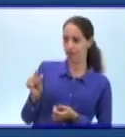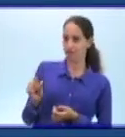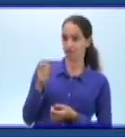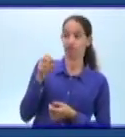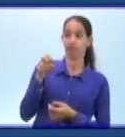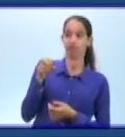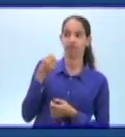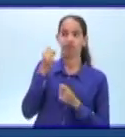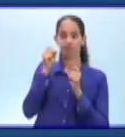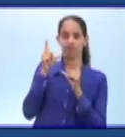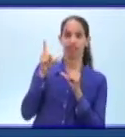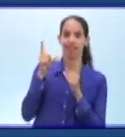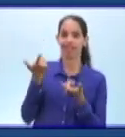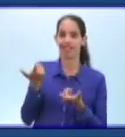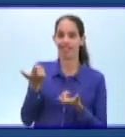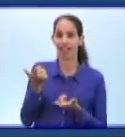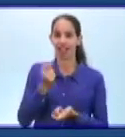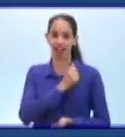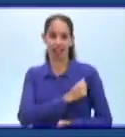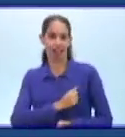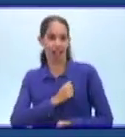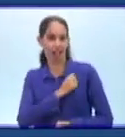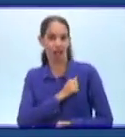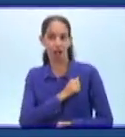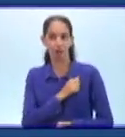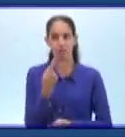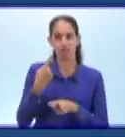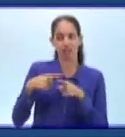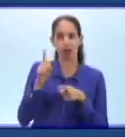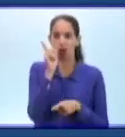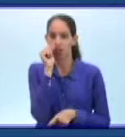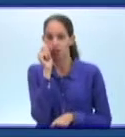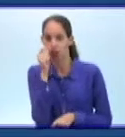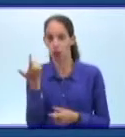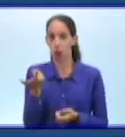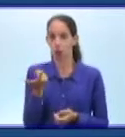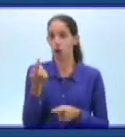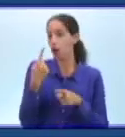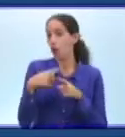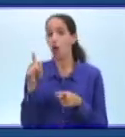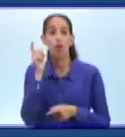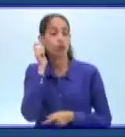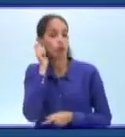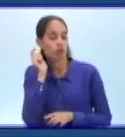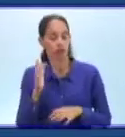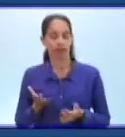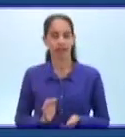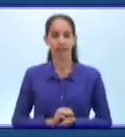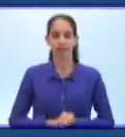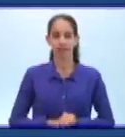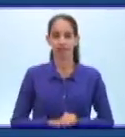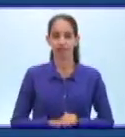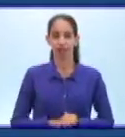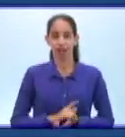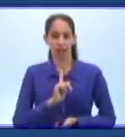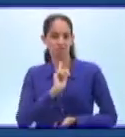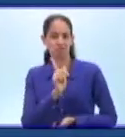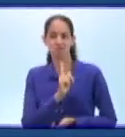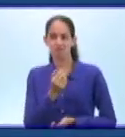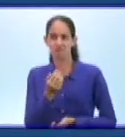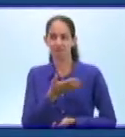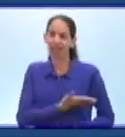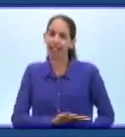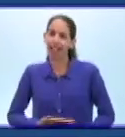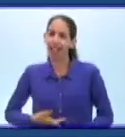otra. El amor por esa muchacha le ha quitado hasta el apetito. ¿Cuántas veces no